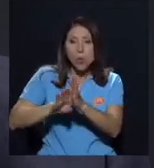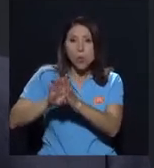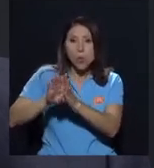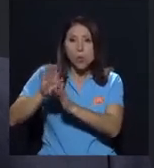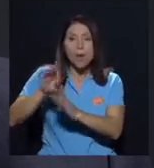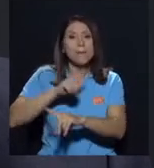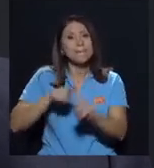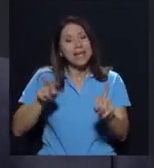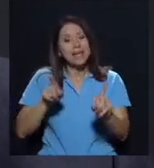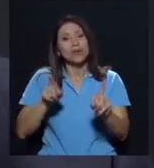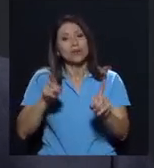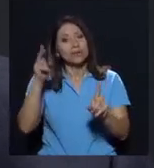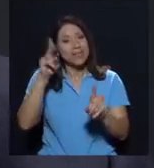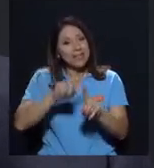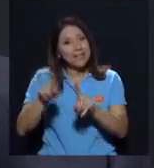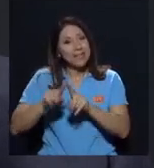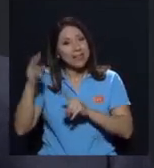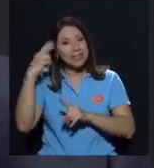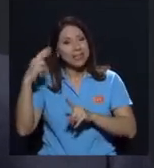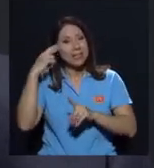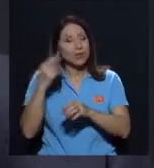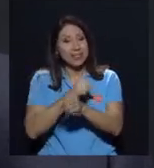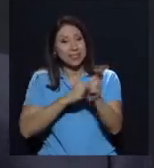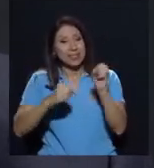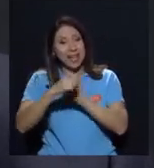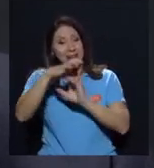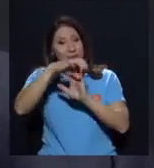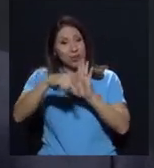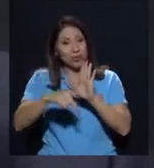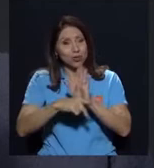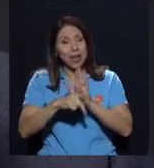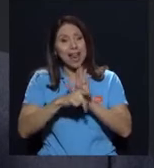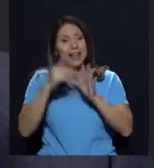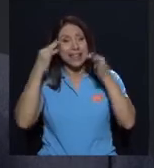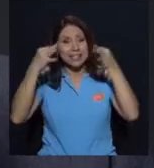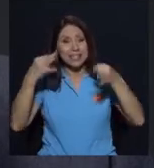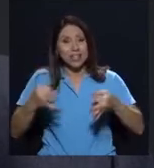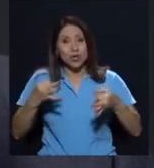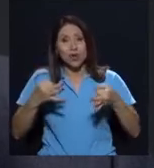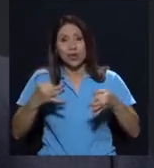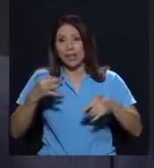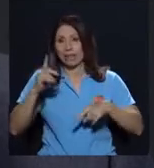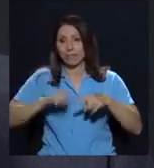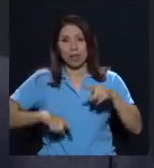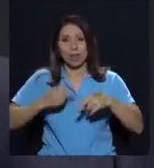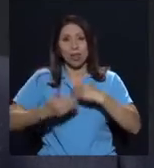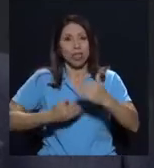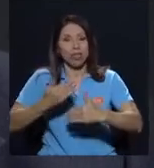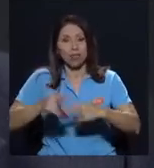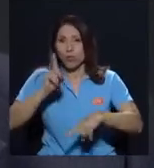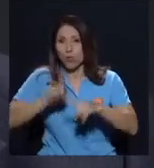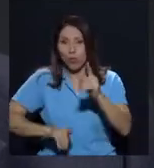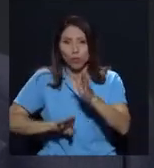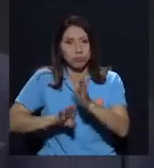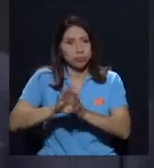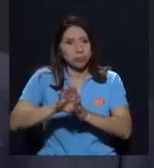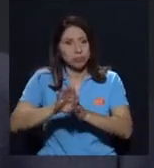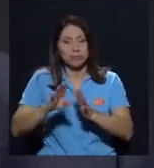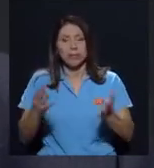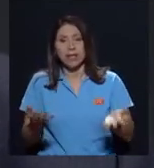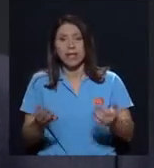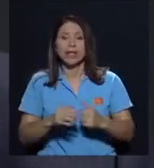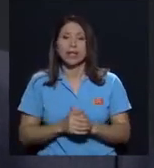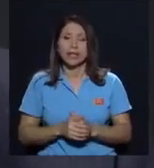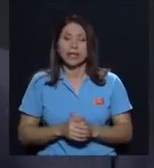constitucional consideró quienes han seguido los trámites del caso vano y tampoco pudo progresar y es que